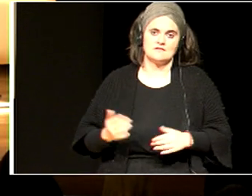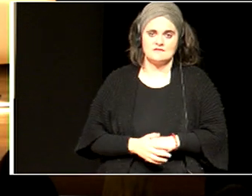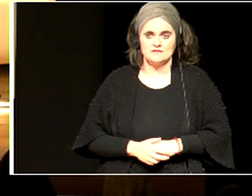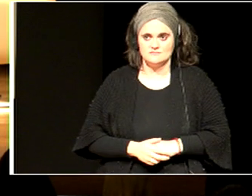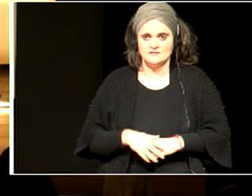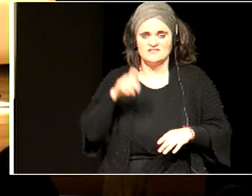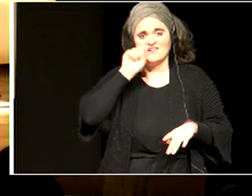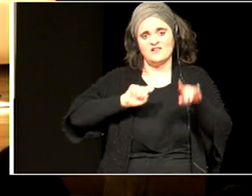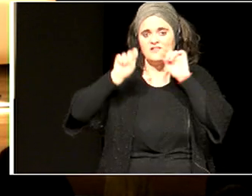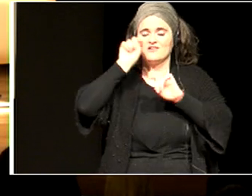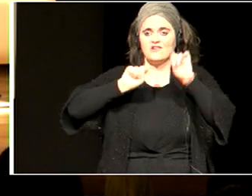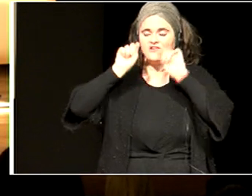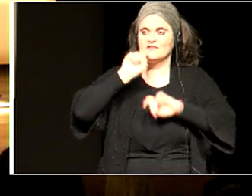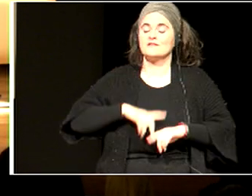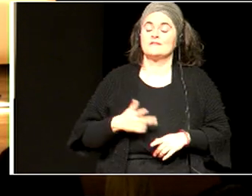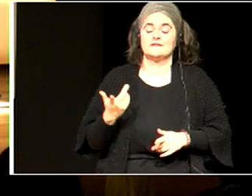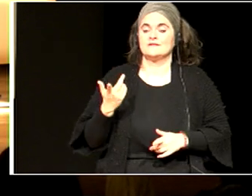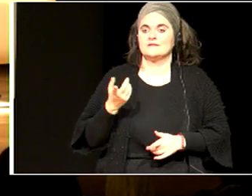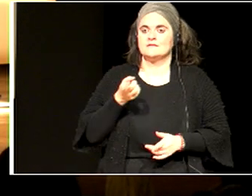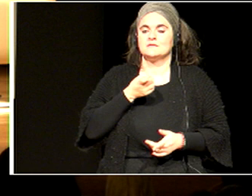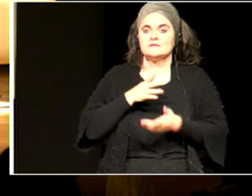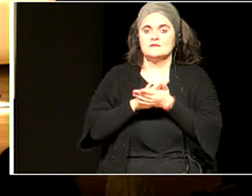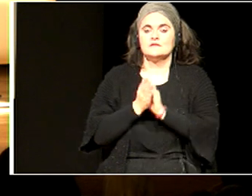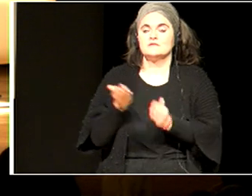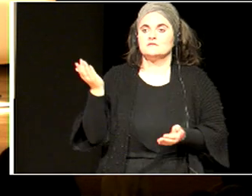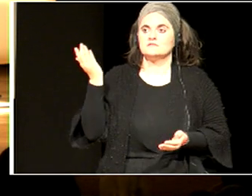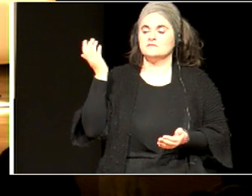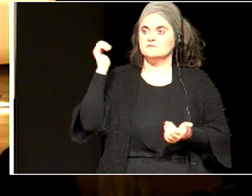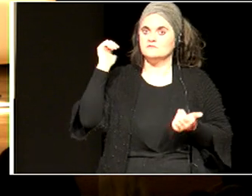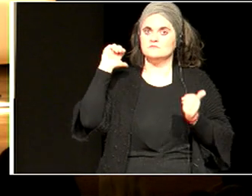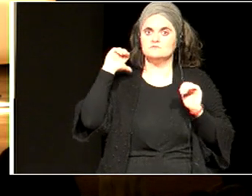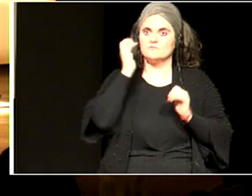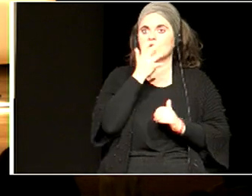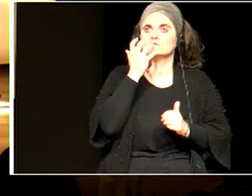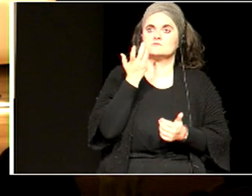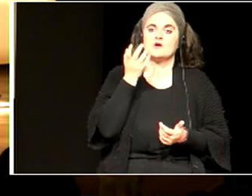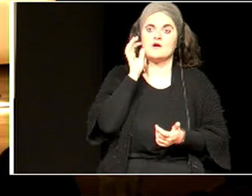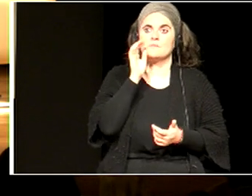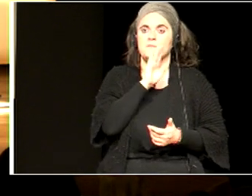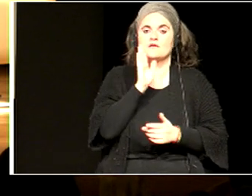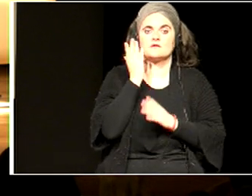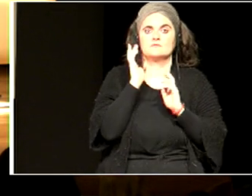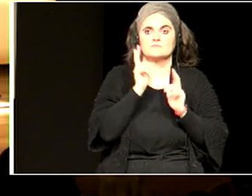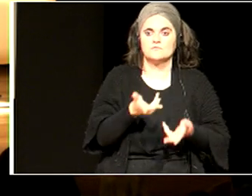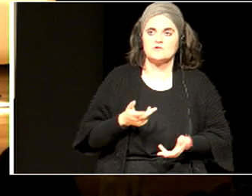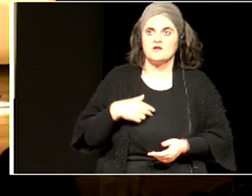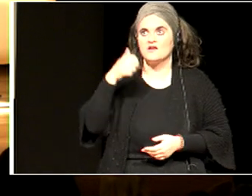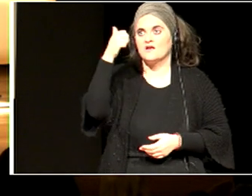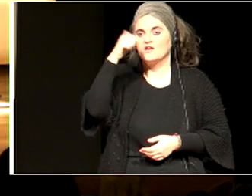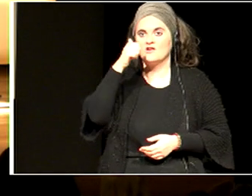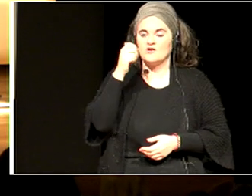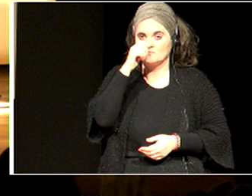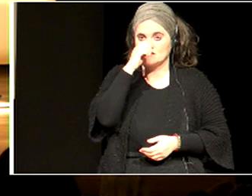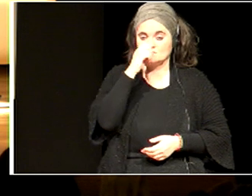bueno blanca nivel si leemos en la madre que ya empiezas fatal el cuento porque dice con la niña pobre de verdad el padre era majo pero notarán